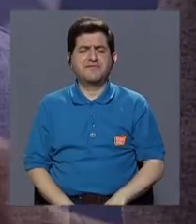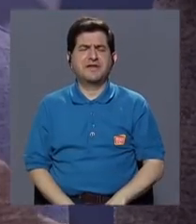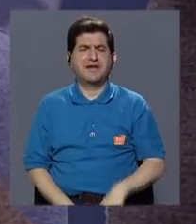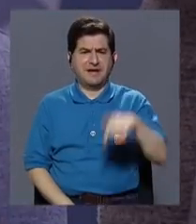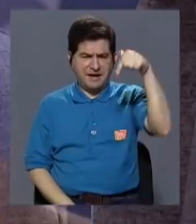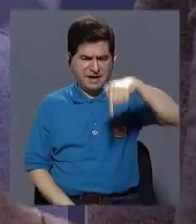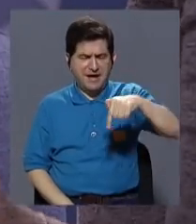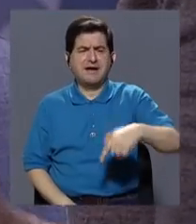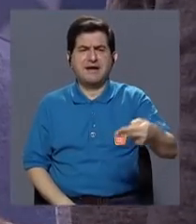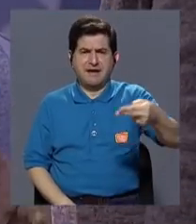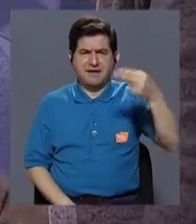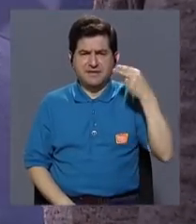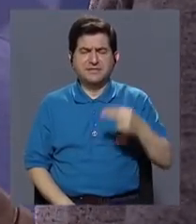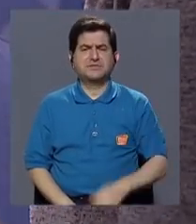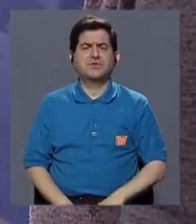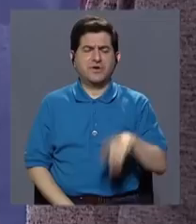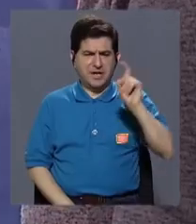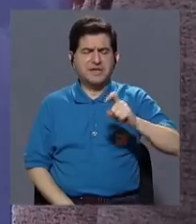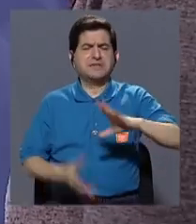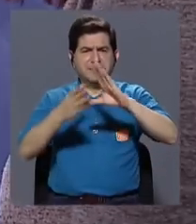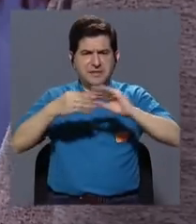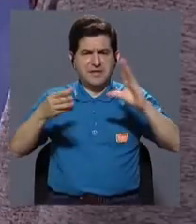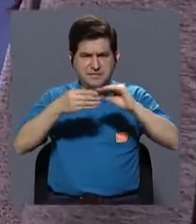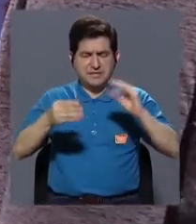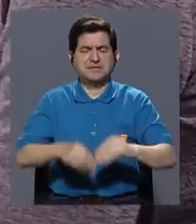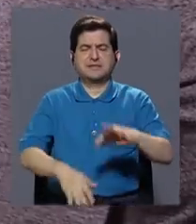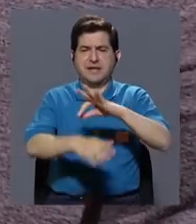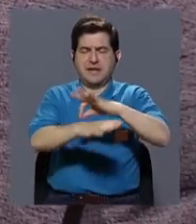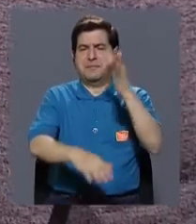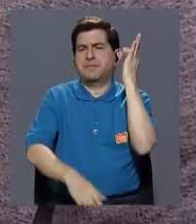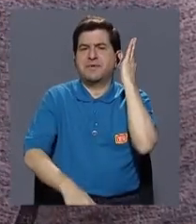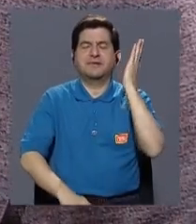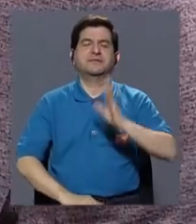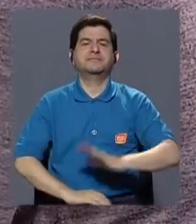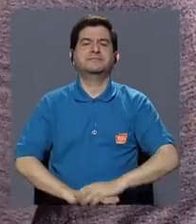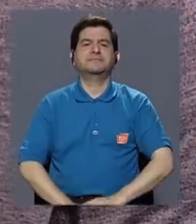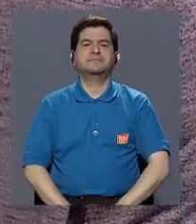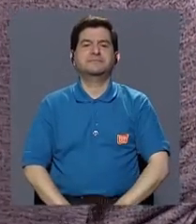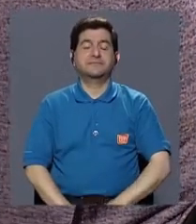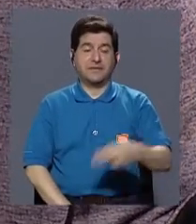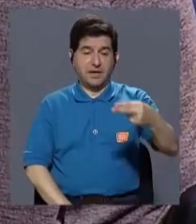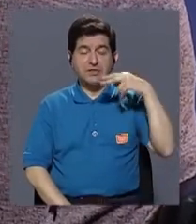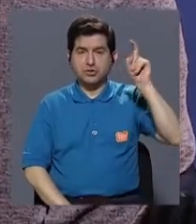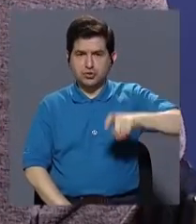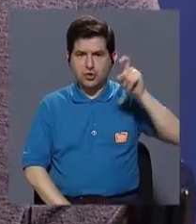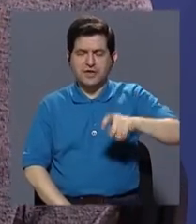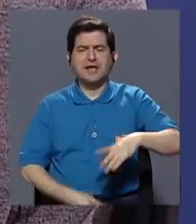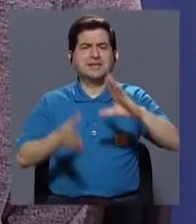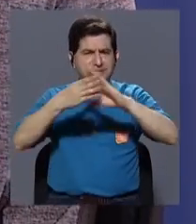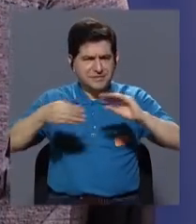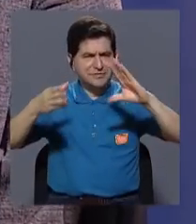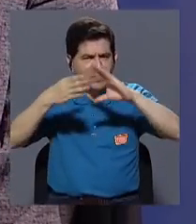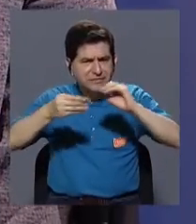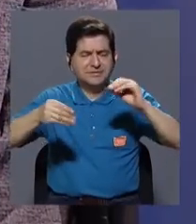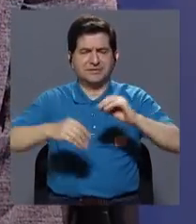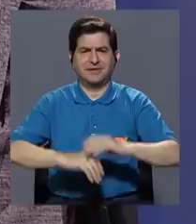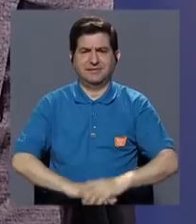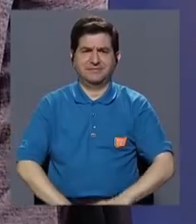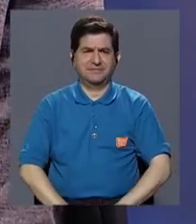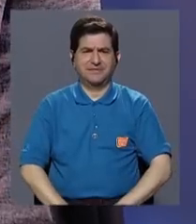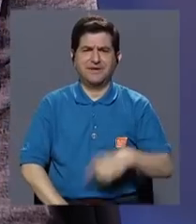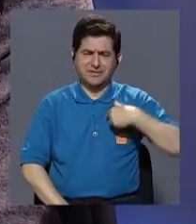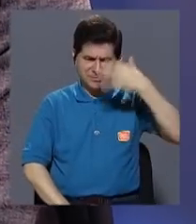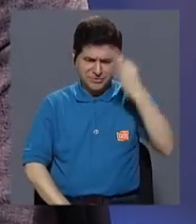lo que hace que sus historias merezcan ser contadas aquí en piel de muerto historias que merezcan ser contadas eso